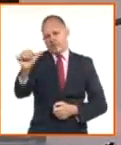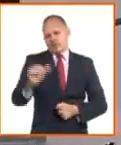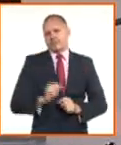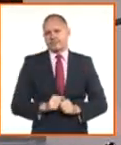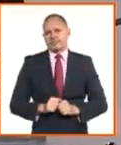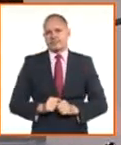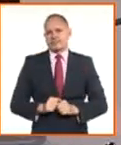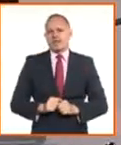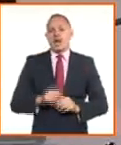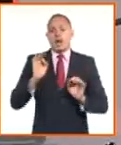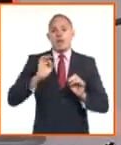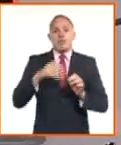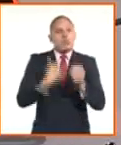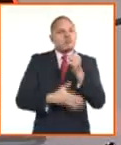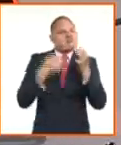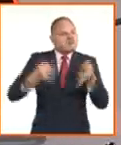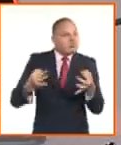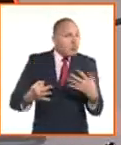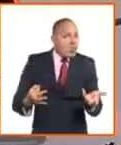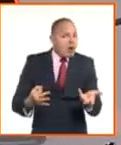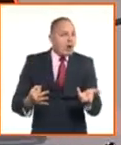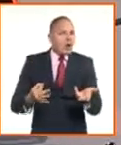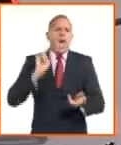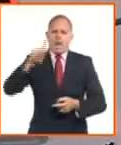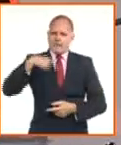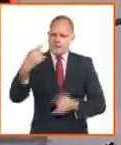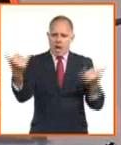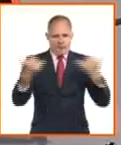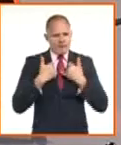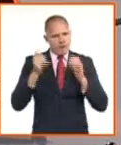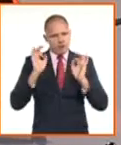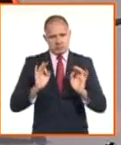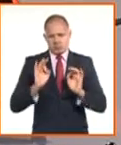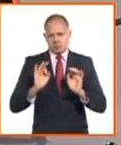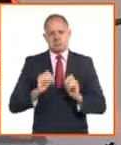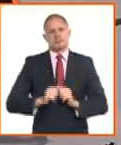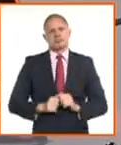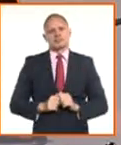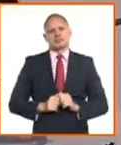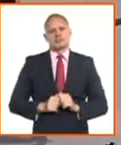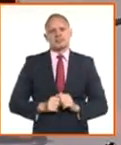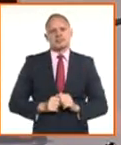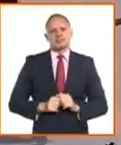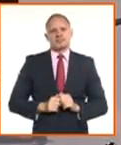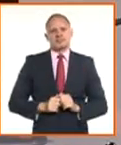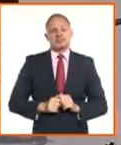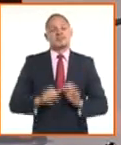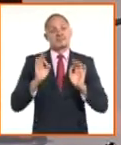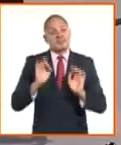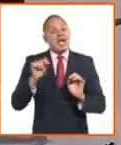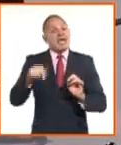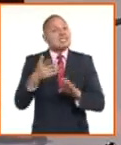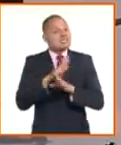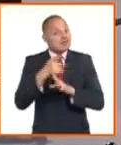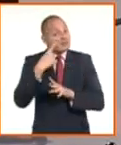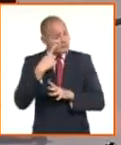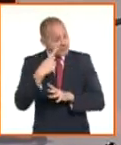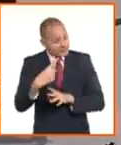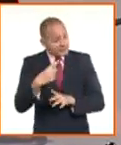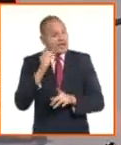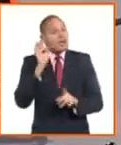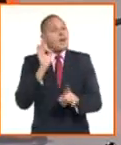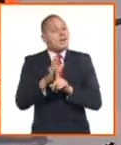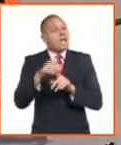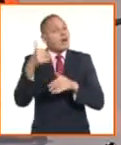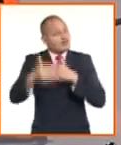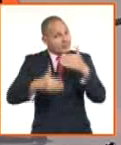tasa efectiva con la que podrá cambiar las divisas que posea. Un inicio, como se decía acá, del